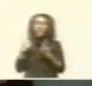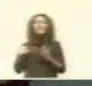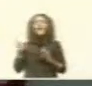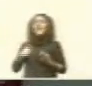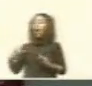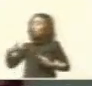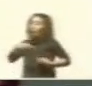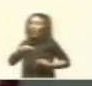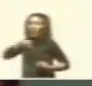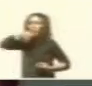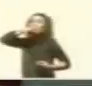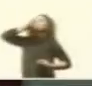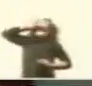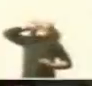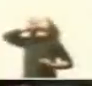cortado.